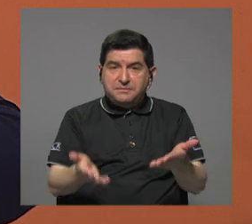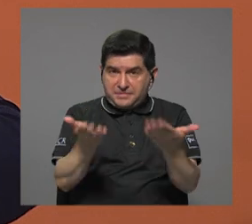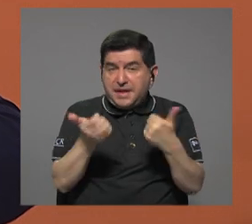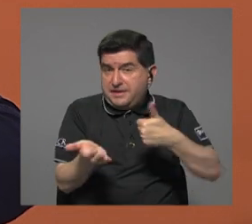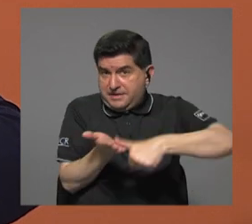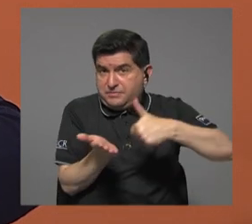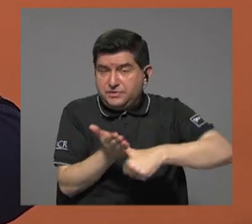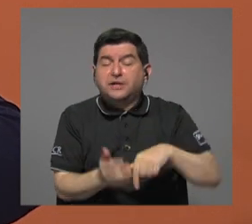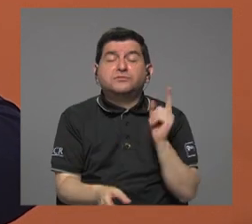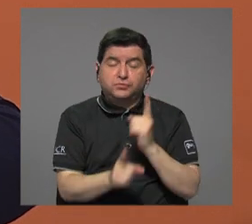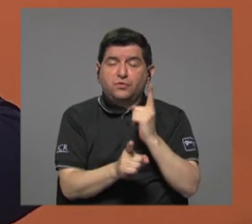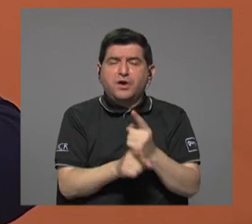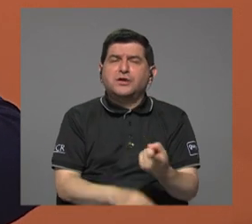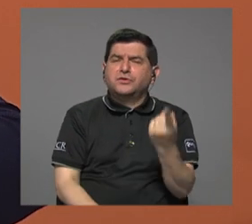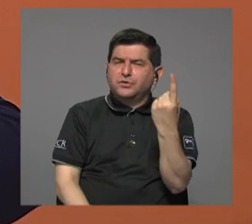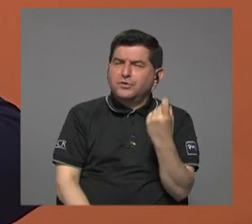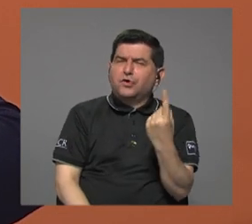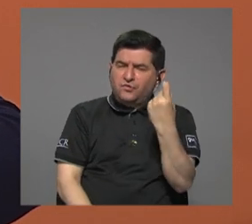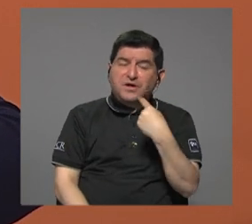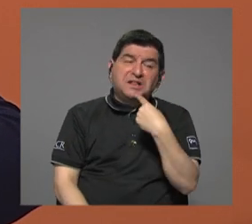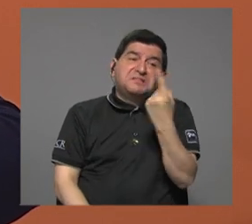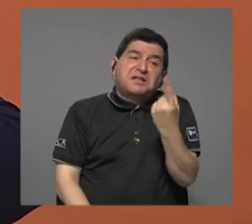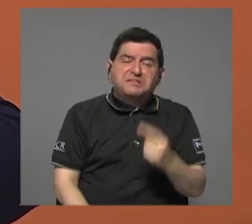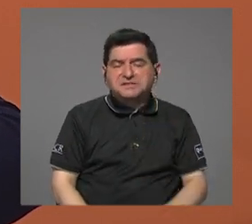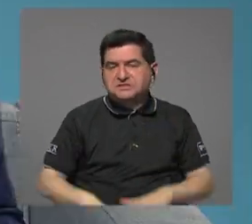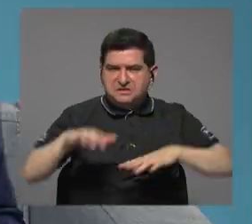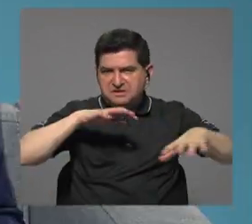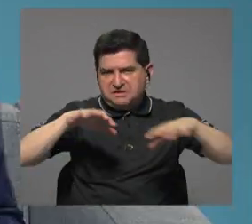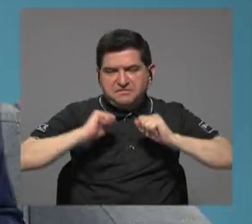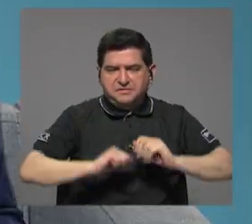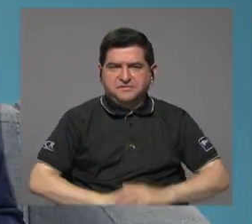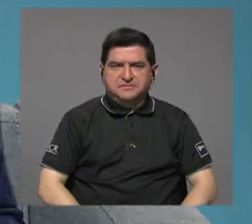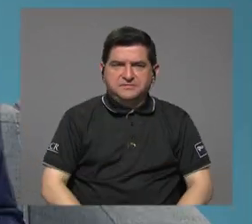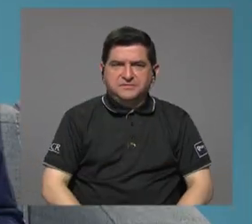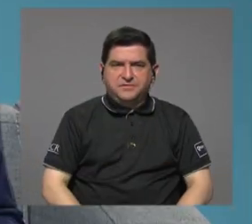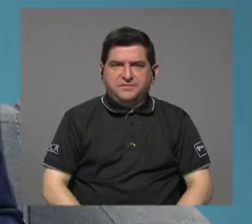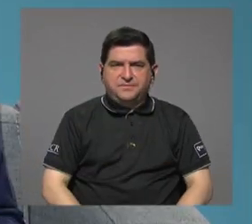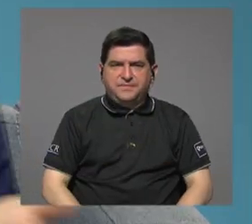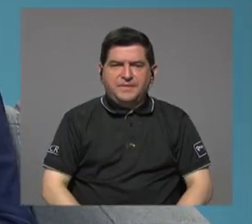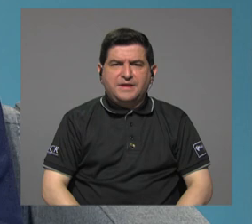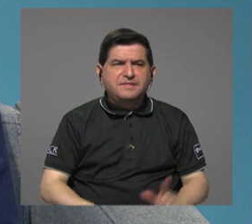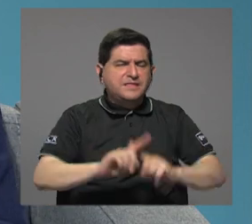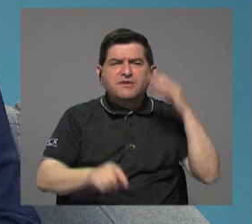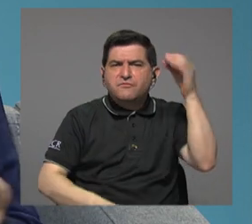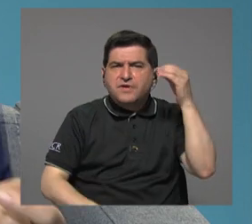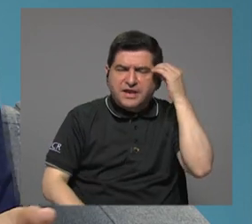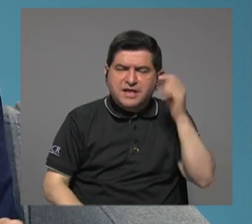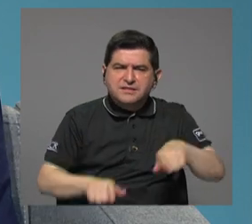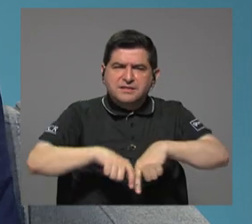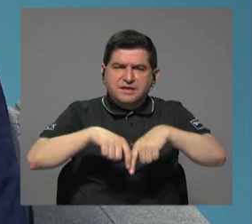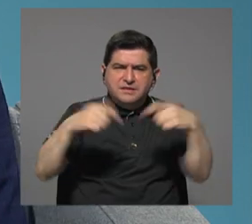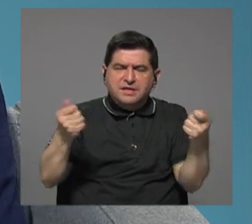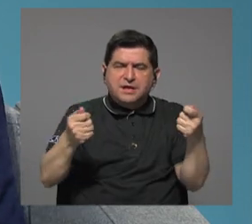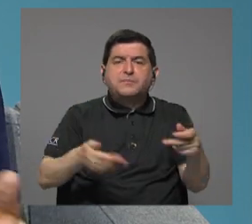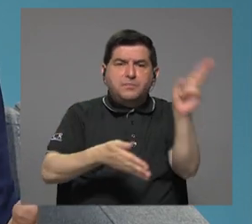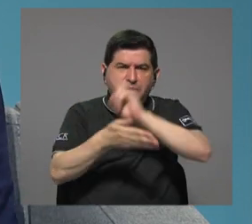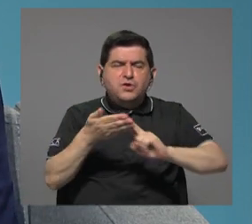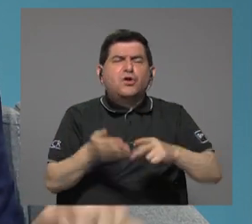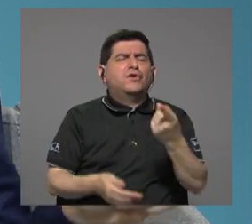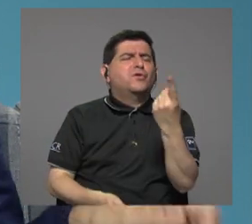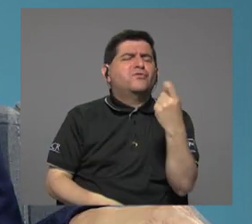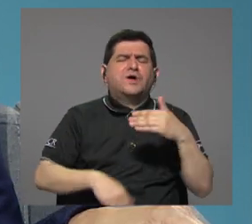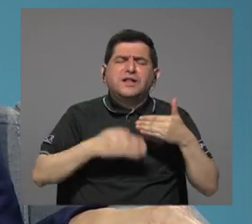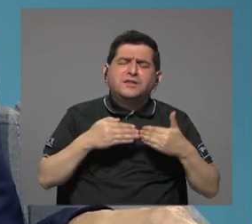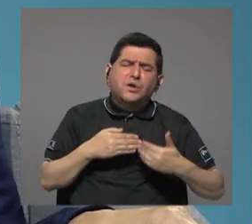si efecto mucho es lo que dicen las reacciones lo que las reacciones que recogimos también en semana la universidad falta